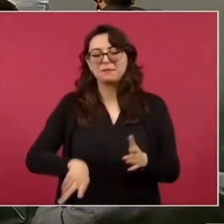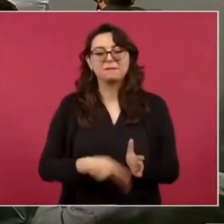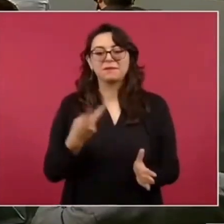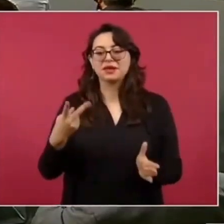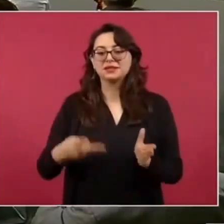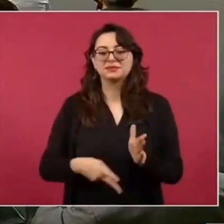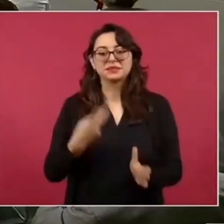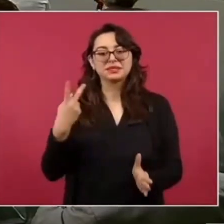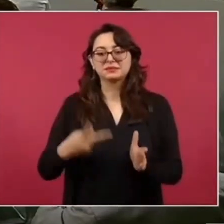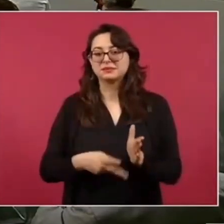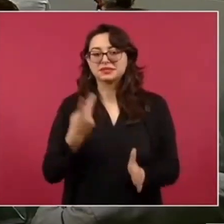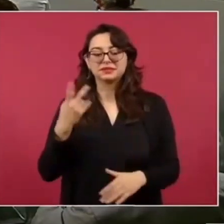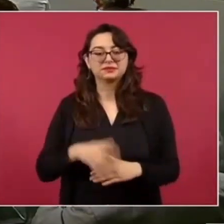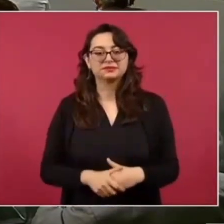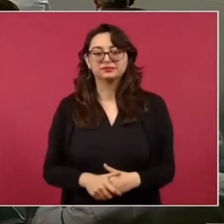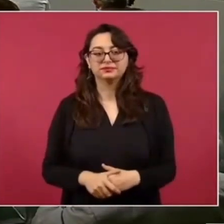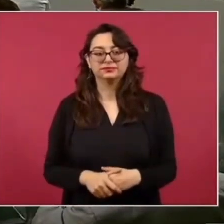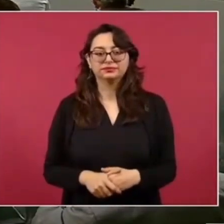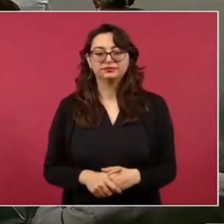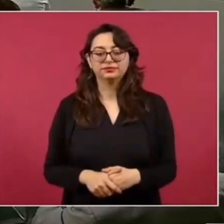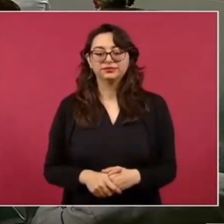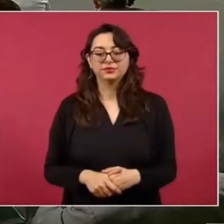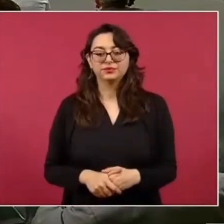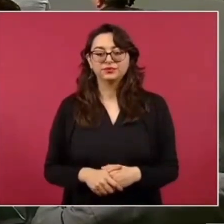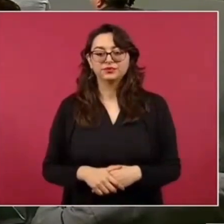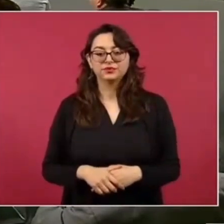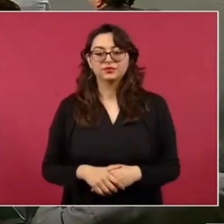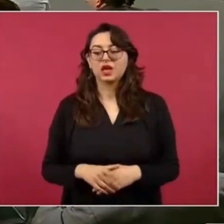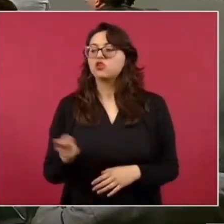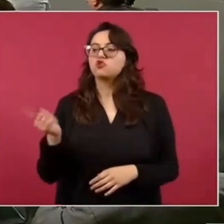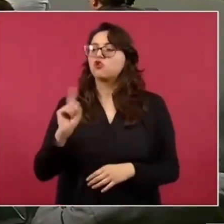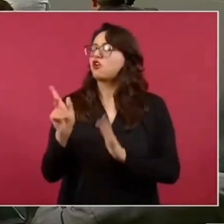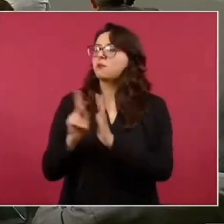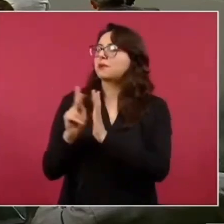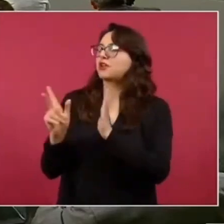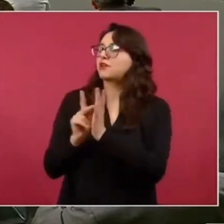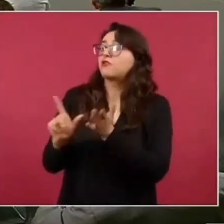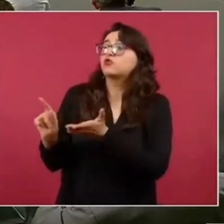un tuit de Reforma, sí. Sí. A ver, ponlo.